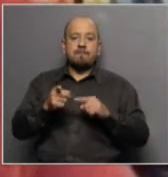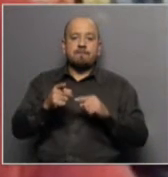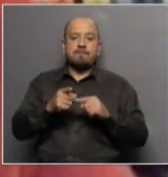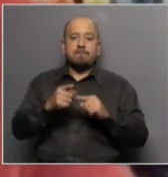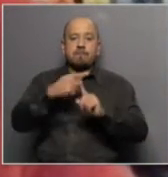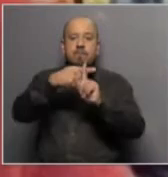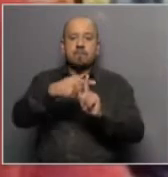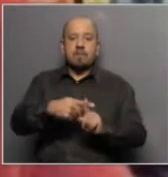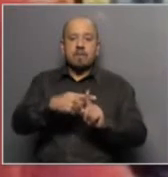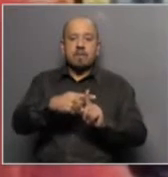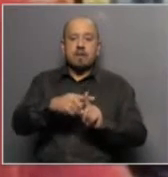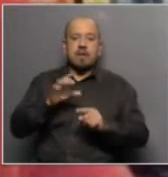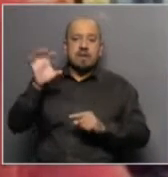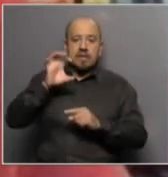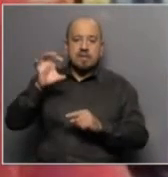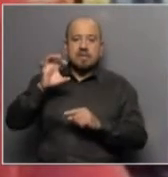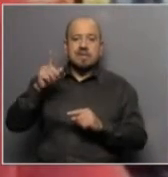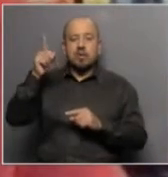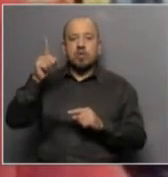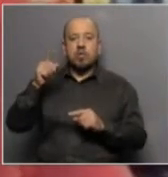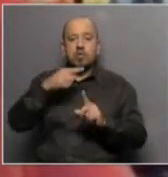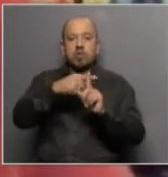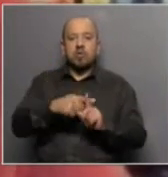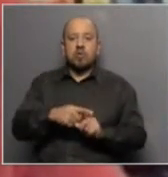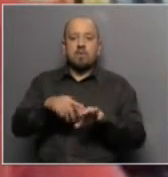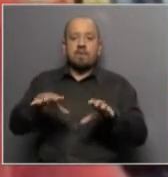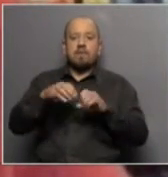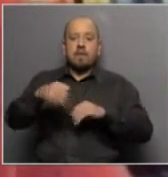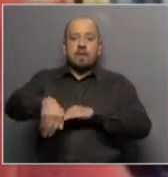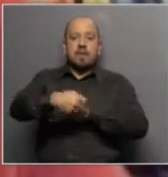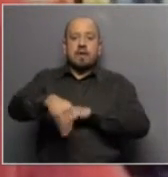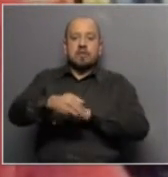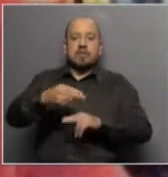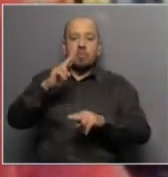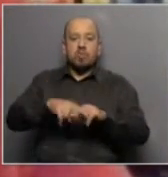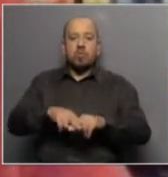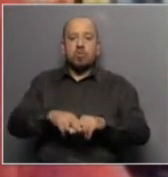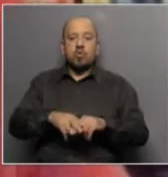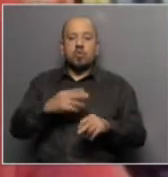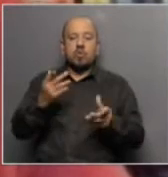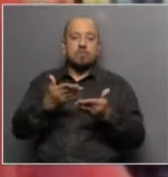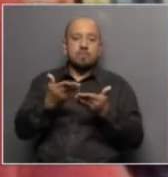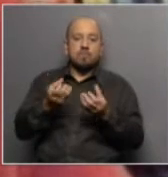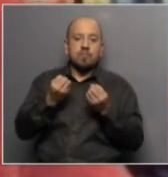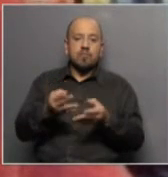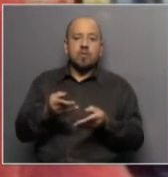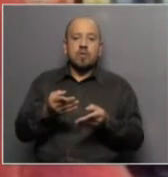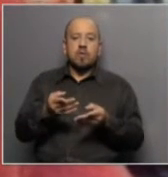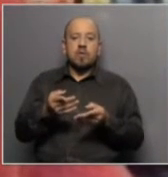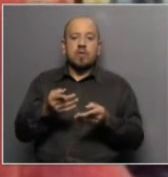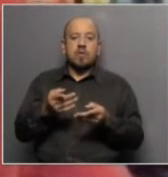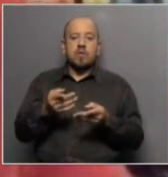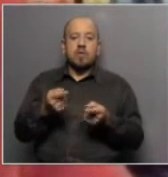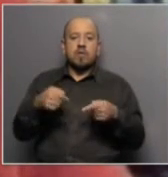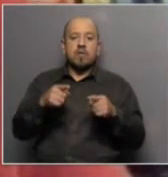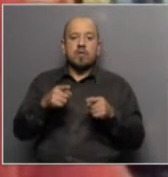fue sepultado en el cementerio del Cerro, ¿no? Una persona en situación de calle que falleció víctima justamente